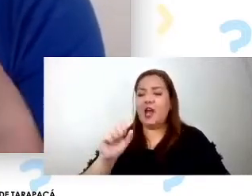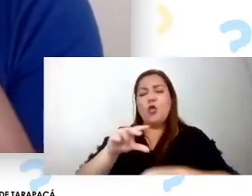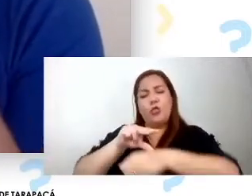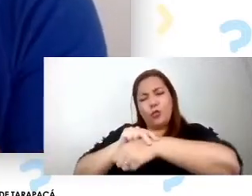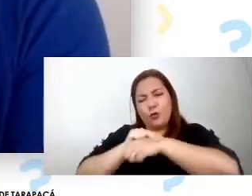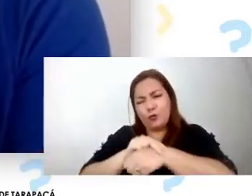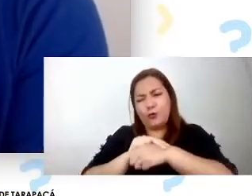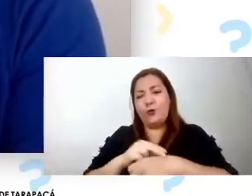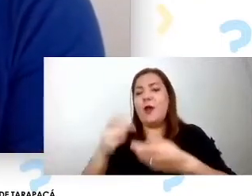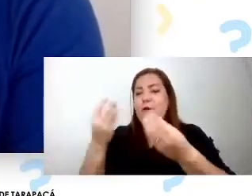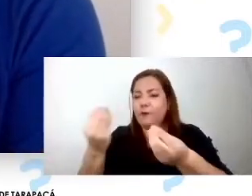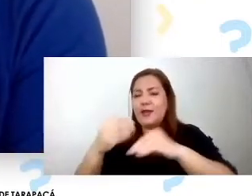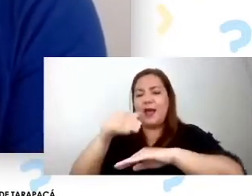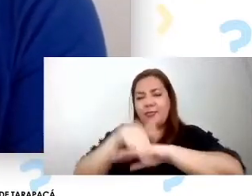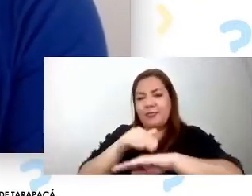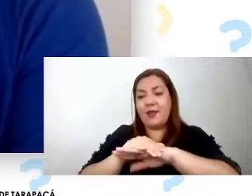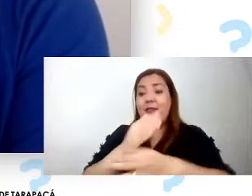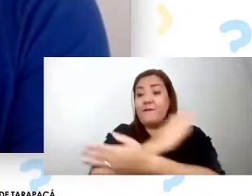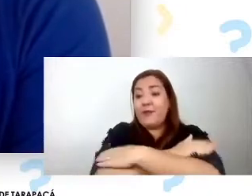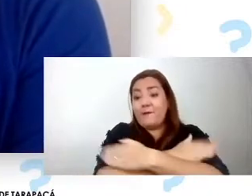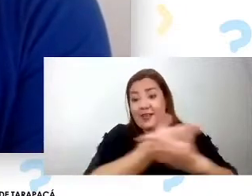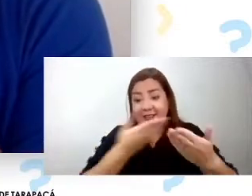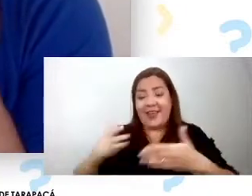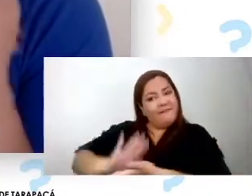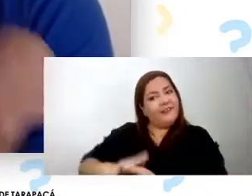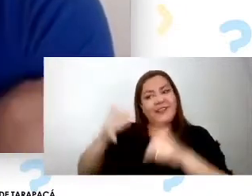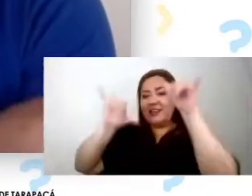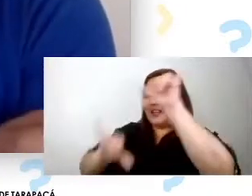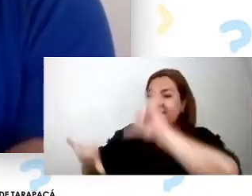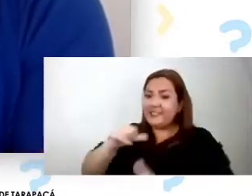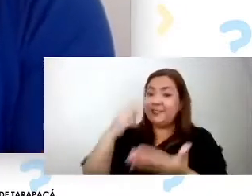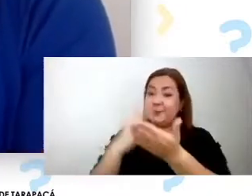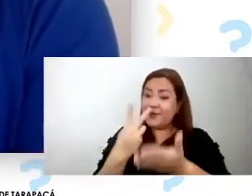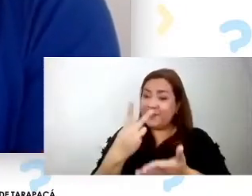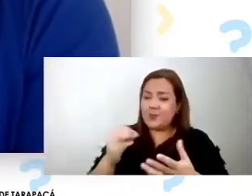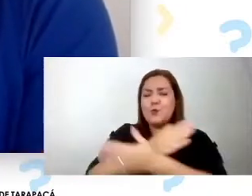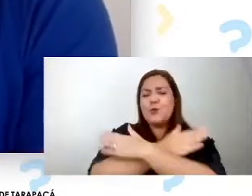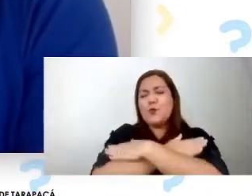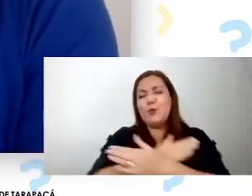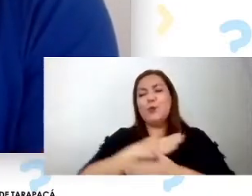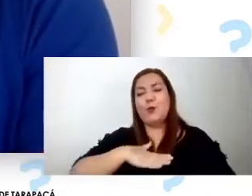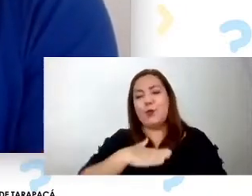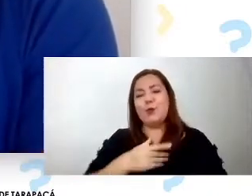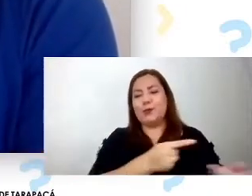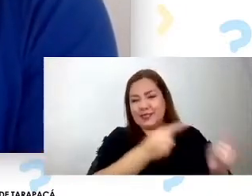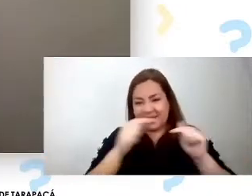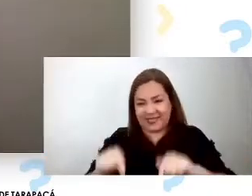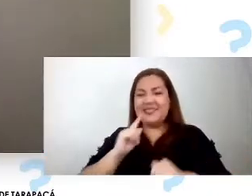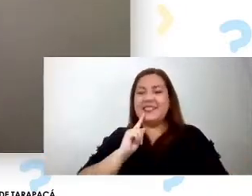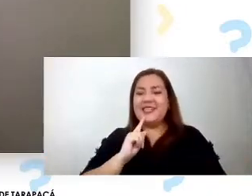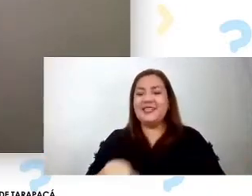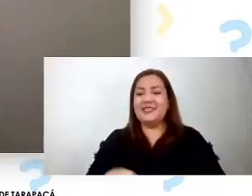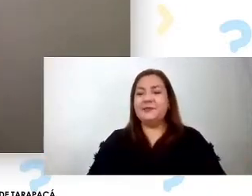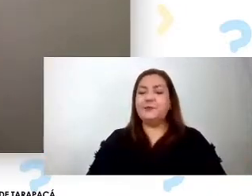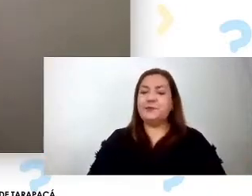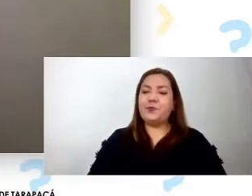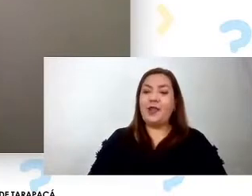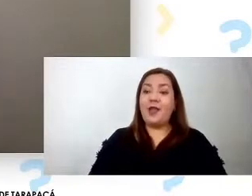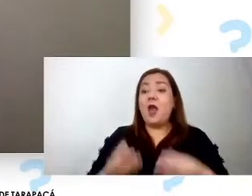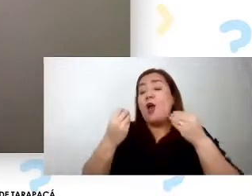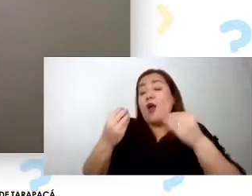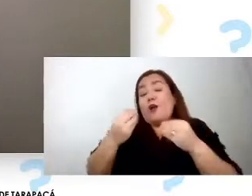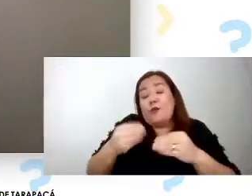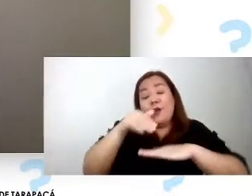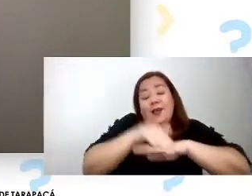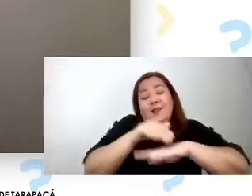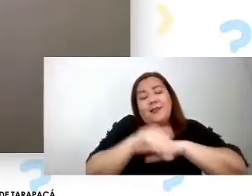bienvenida al Festival de la Ciencia 2020. Un gusto para nosotros tenerla aquí. Muy buenas tardes, Waldo.